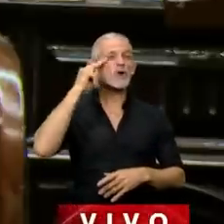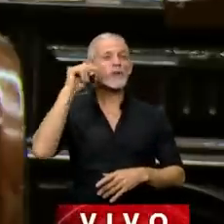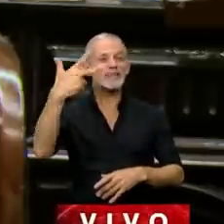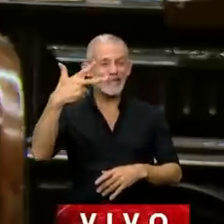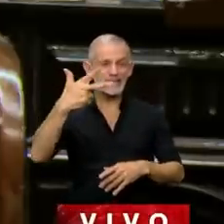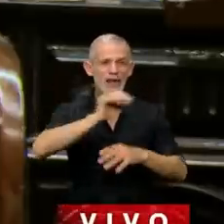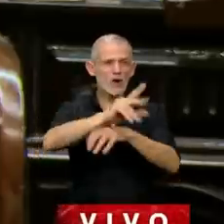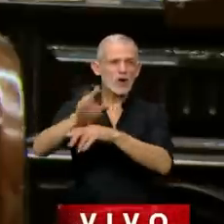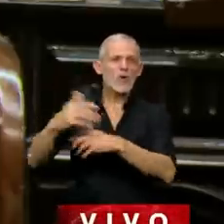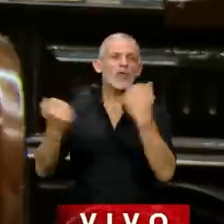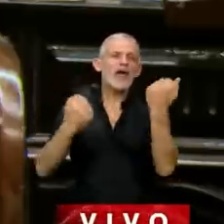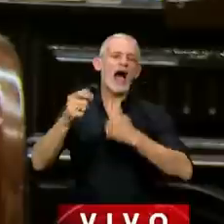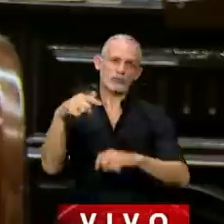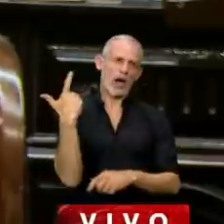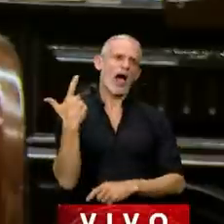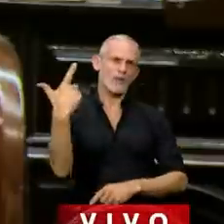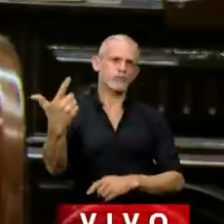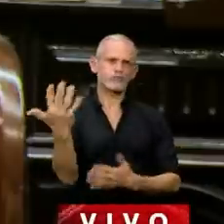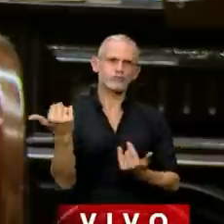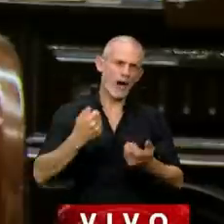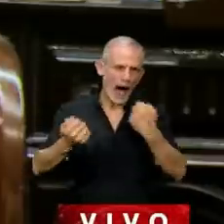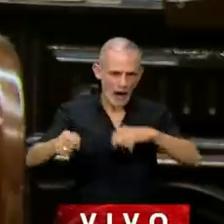2.993 robos de autos con armas de fuego,